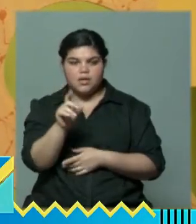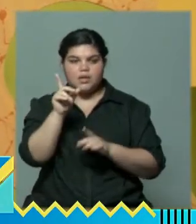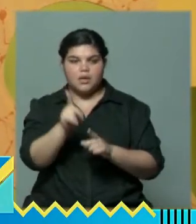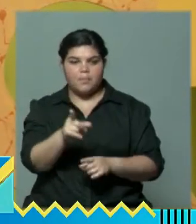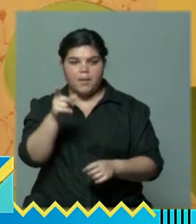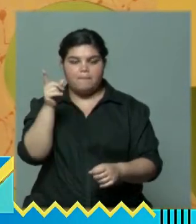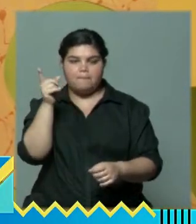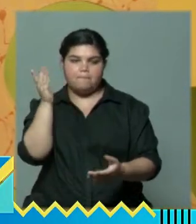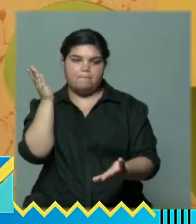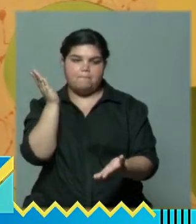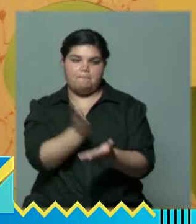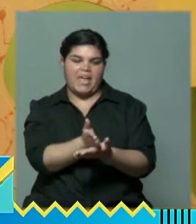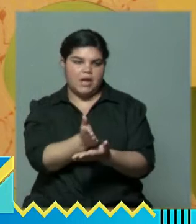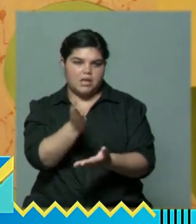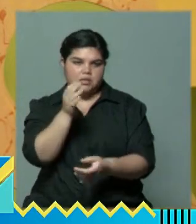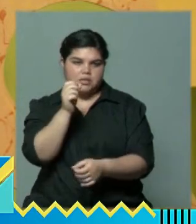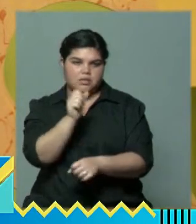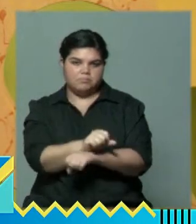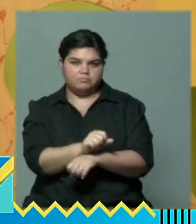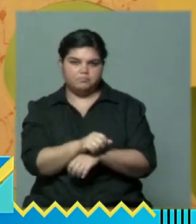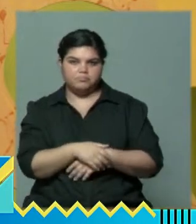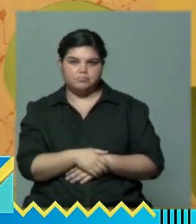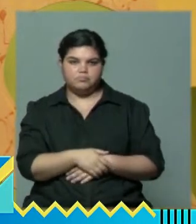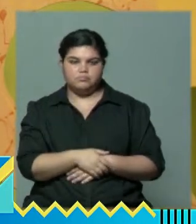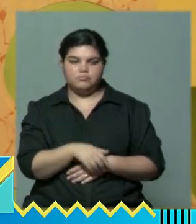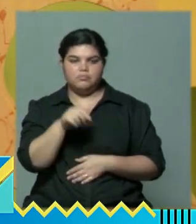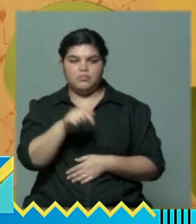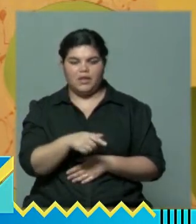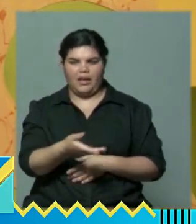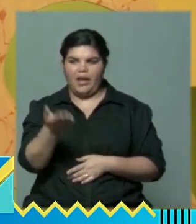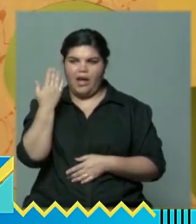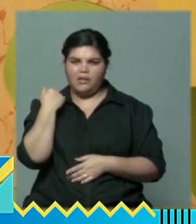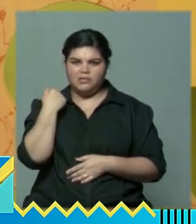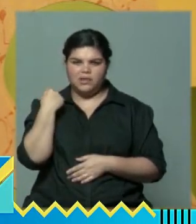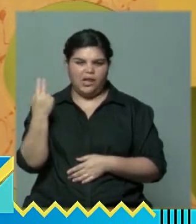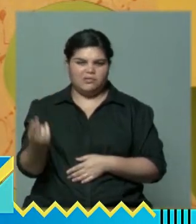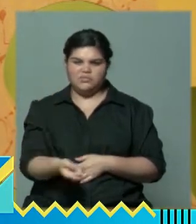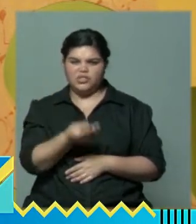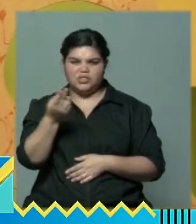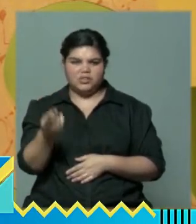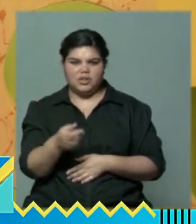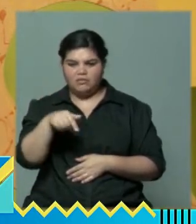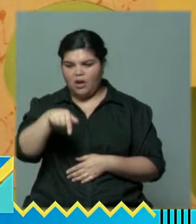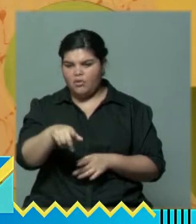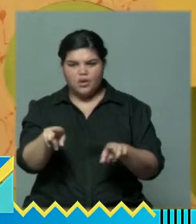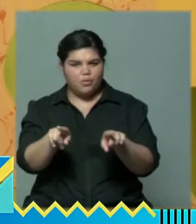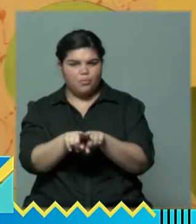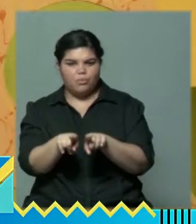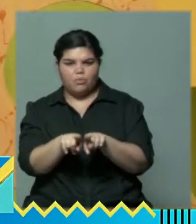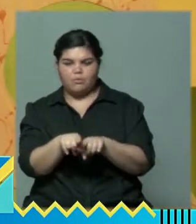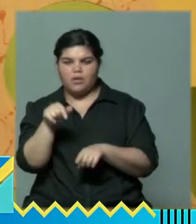realmente vistas desde hoy, pero también desde aquella época realmente absurdas, ¿no? Un código muy